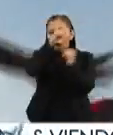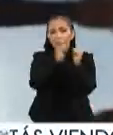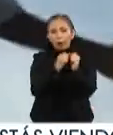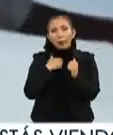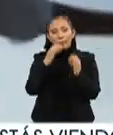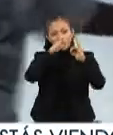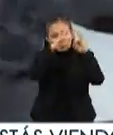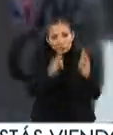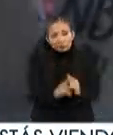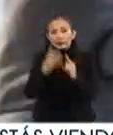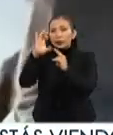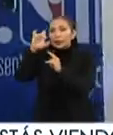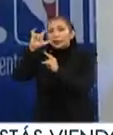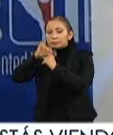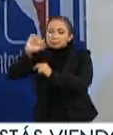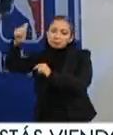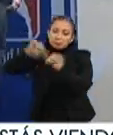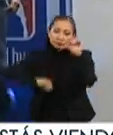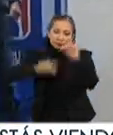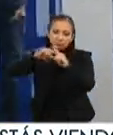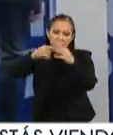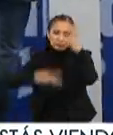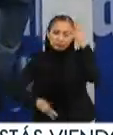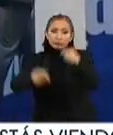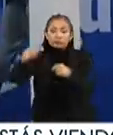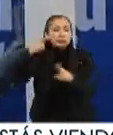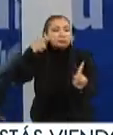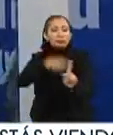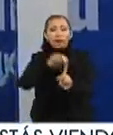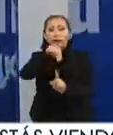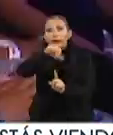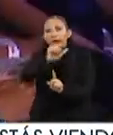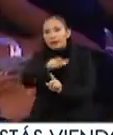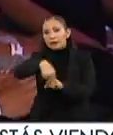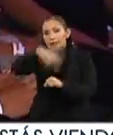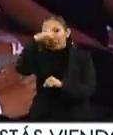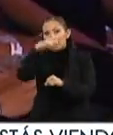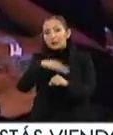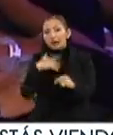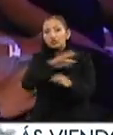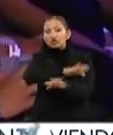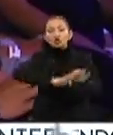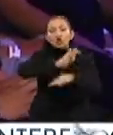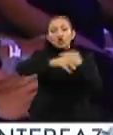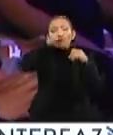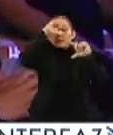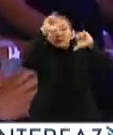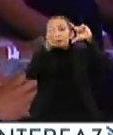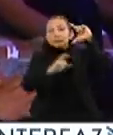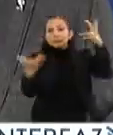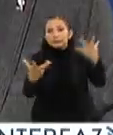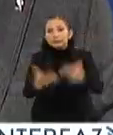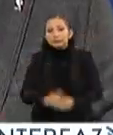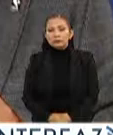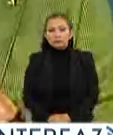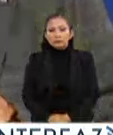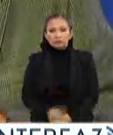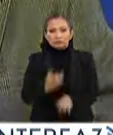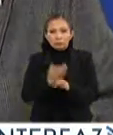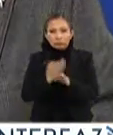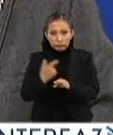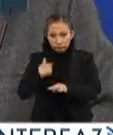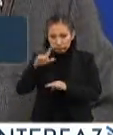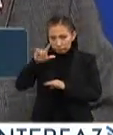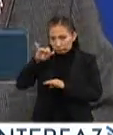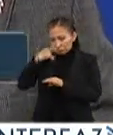de campamentos, clínicas y otras actividades. La intención de la NBA en México es llegar a toda la República Mexicana. Ahorita nosotros como